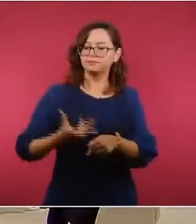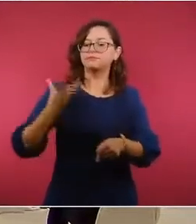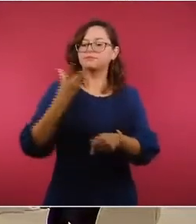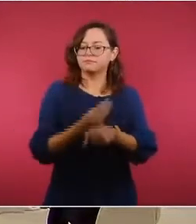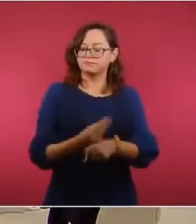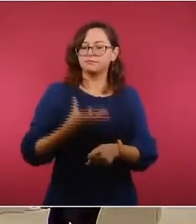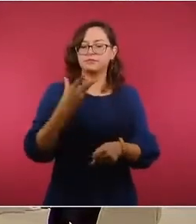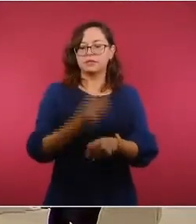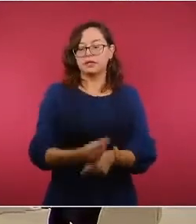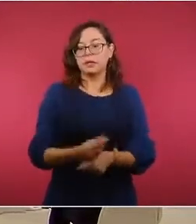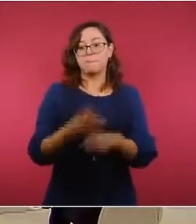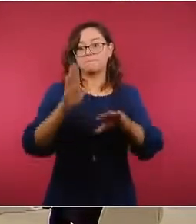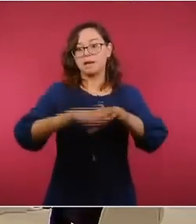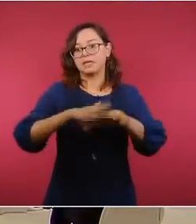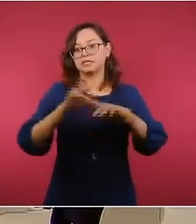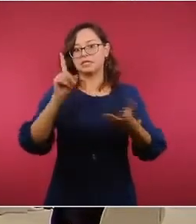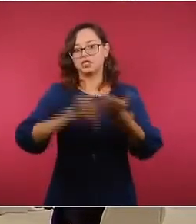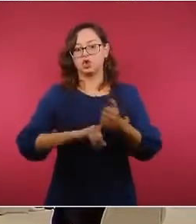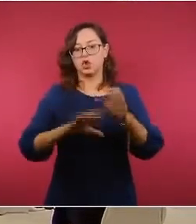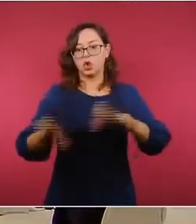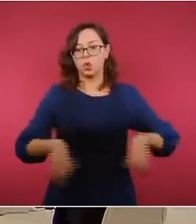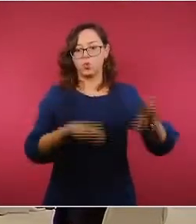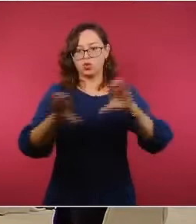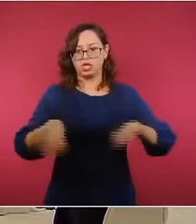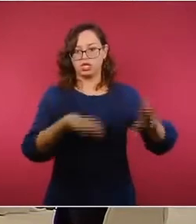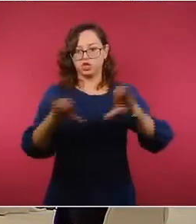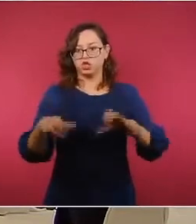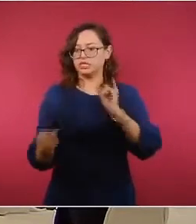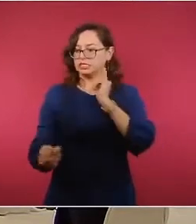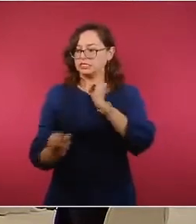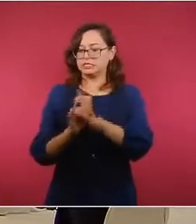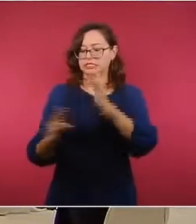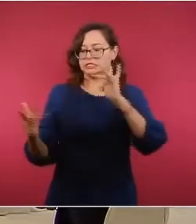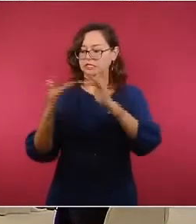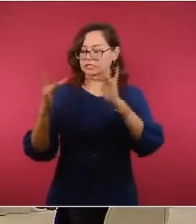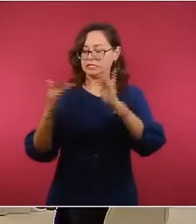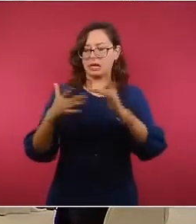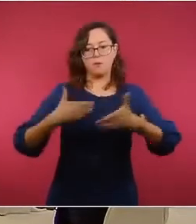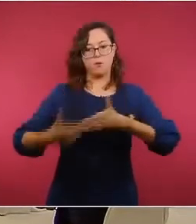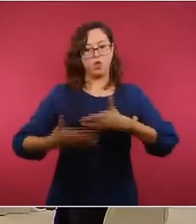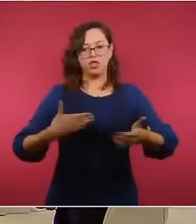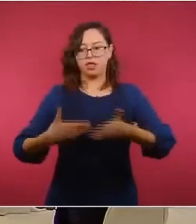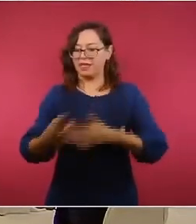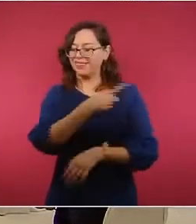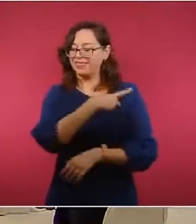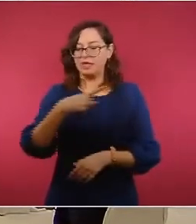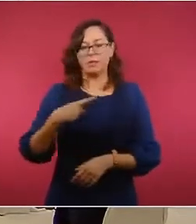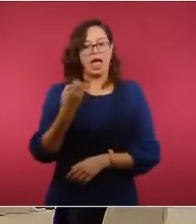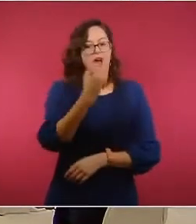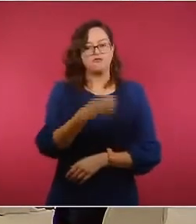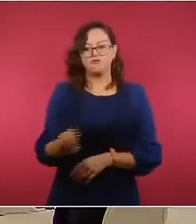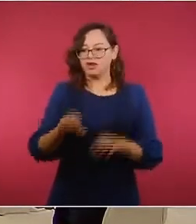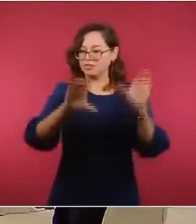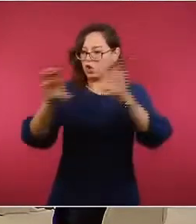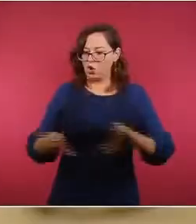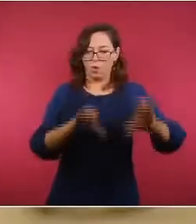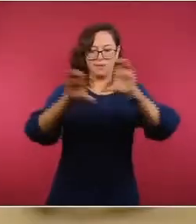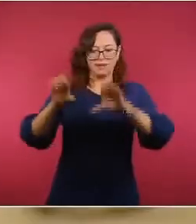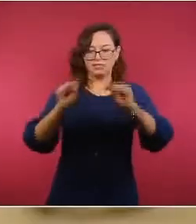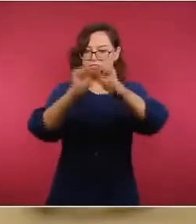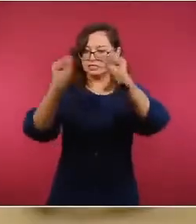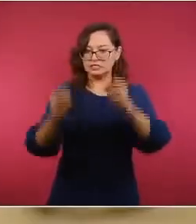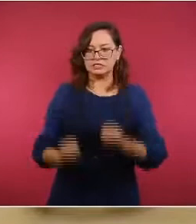es el software. El avión debe de estar conectado a unas computadoras, todo el sistema